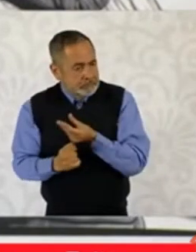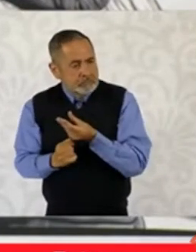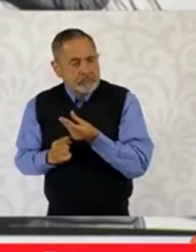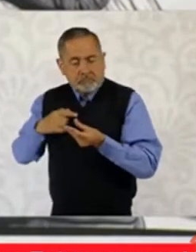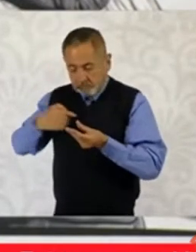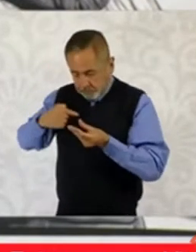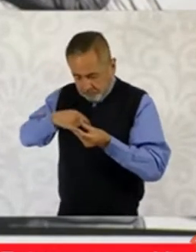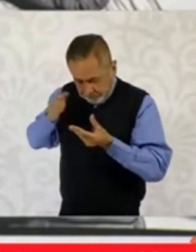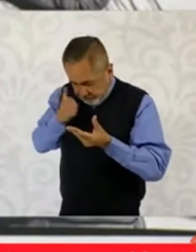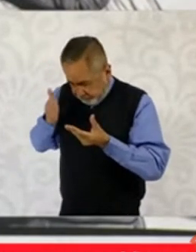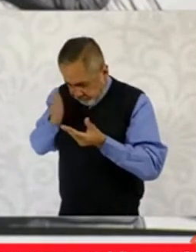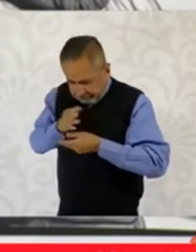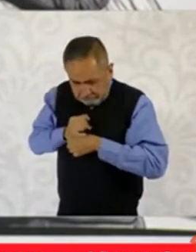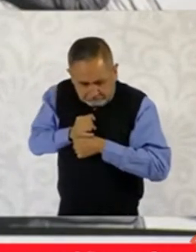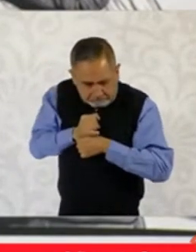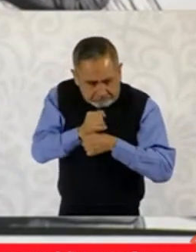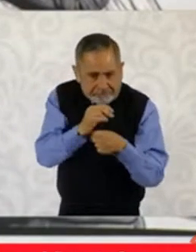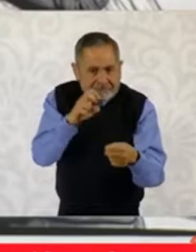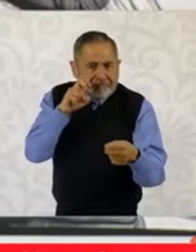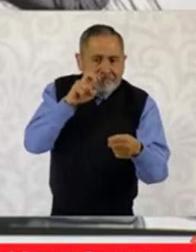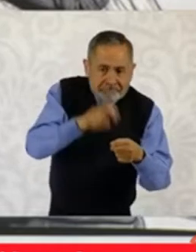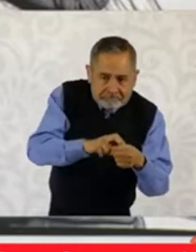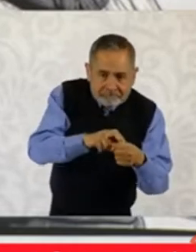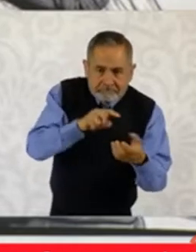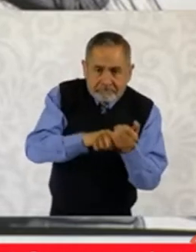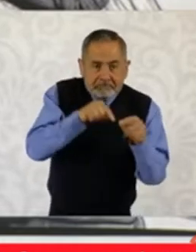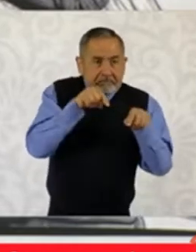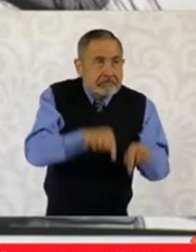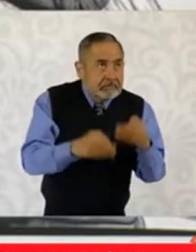investigación en el predio.